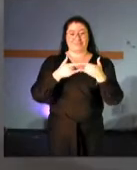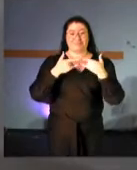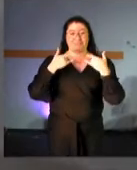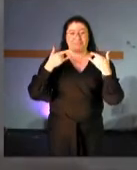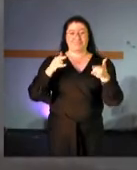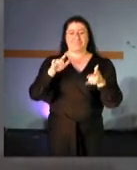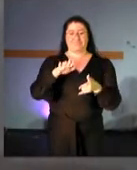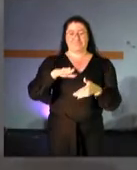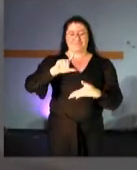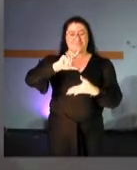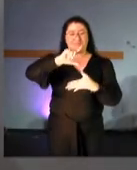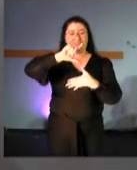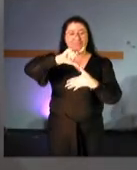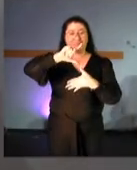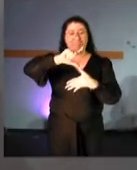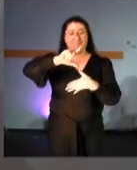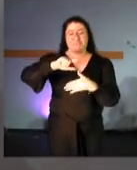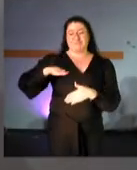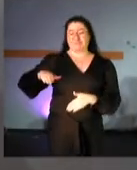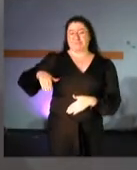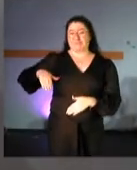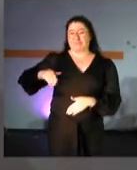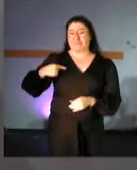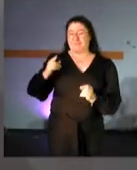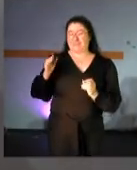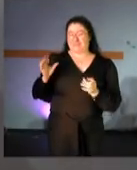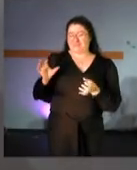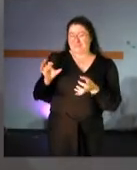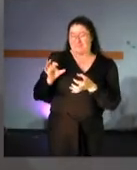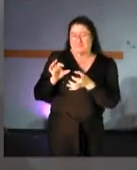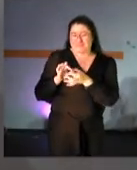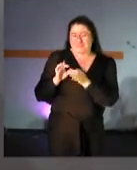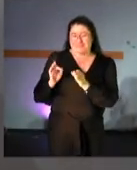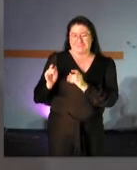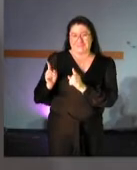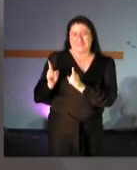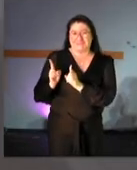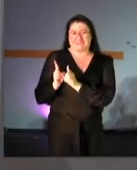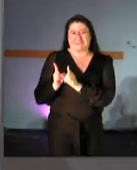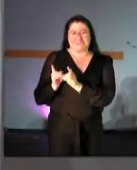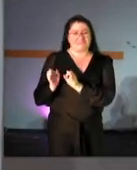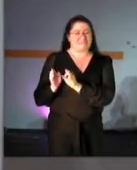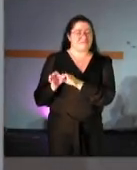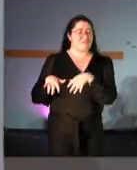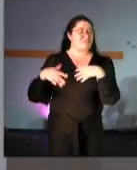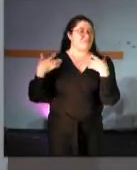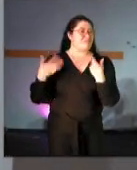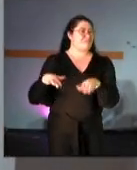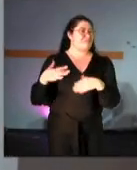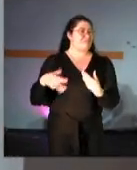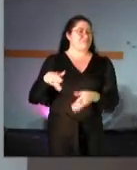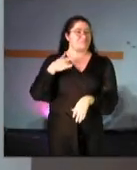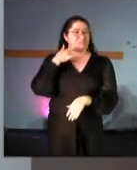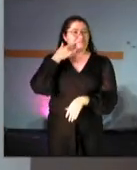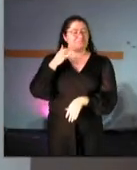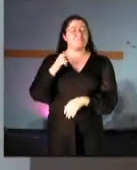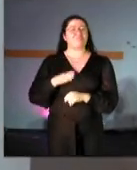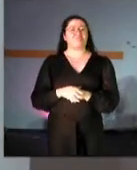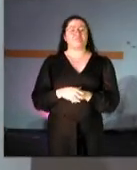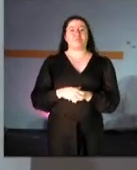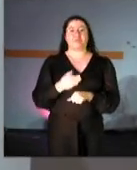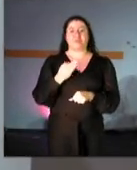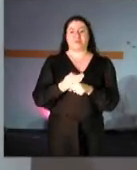popular latinoamericana reciente de manera tan cercana, que encarnen lo que fue el último